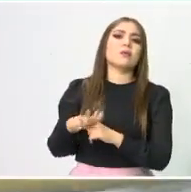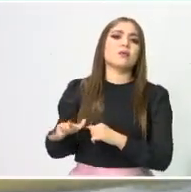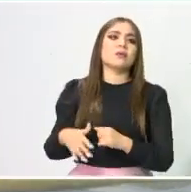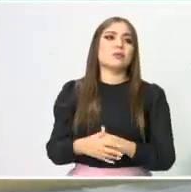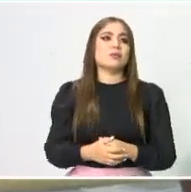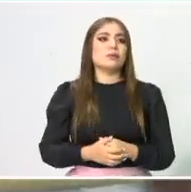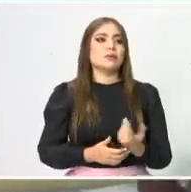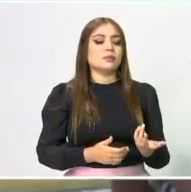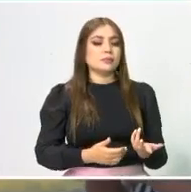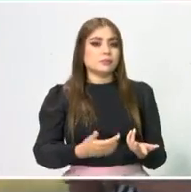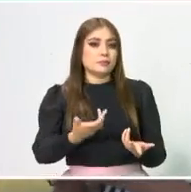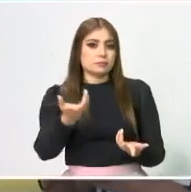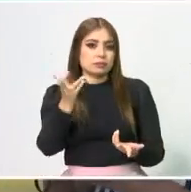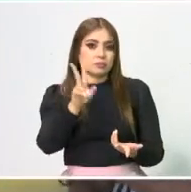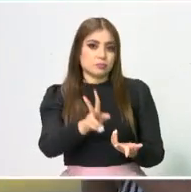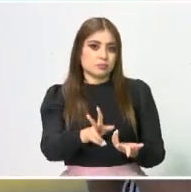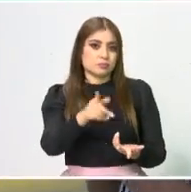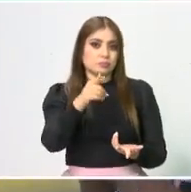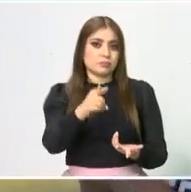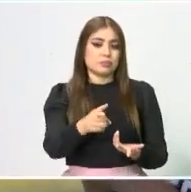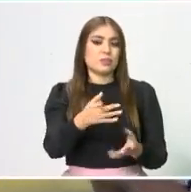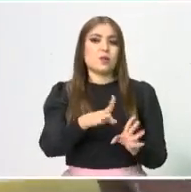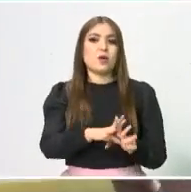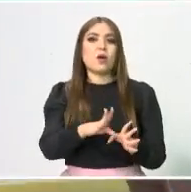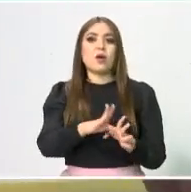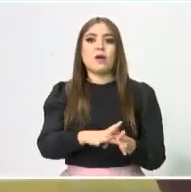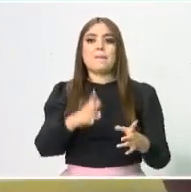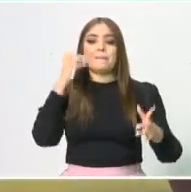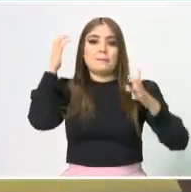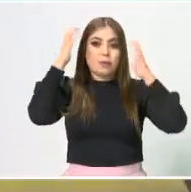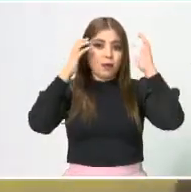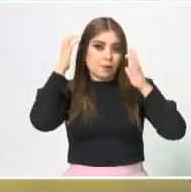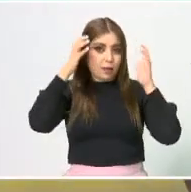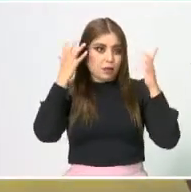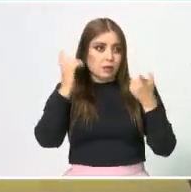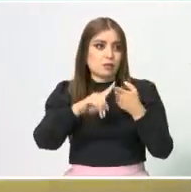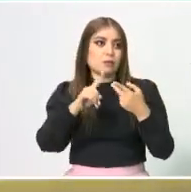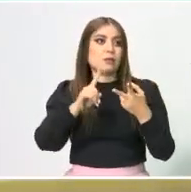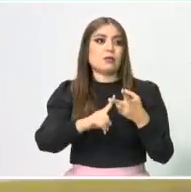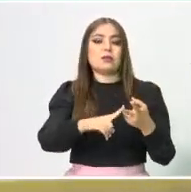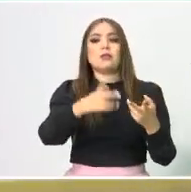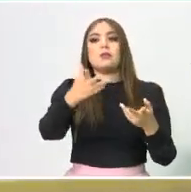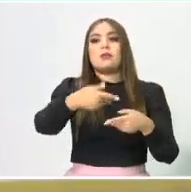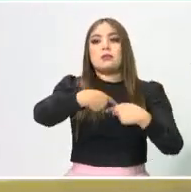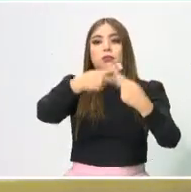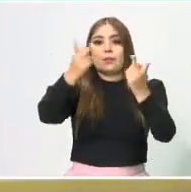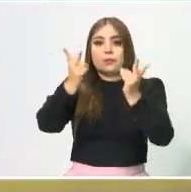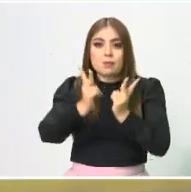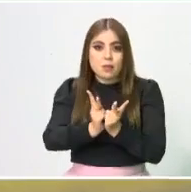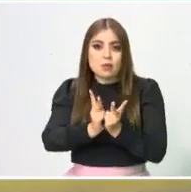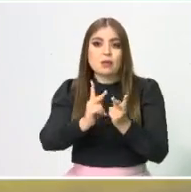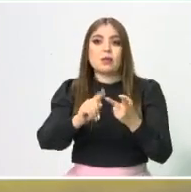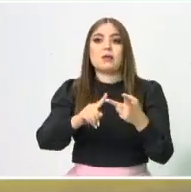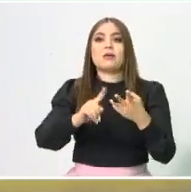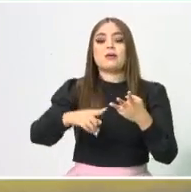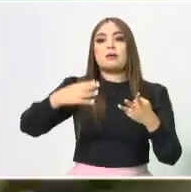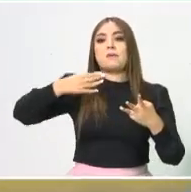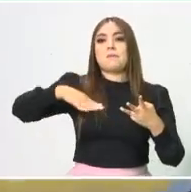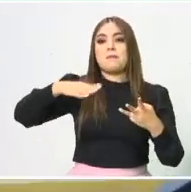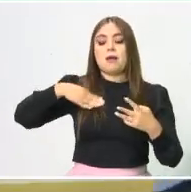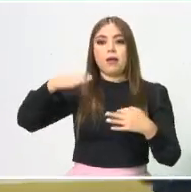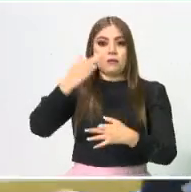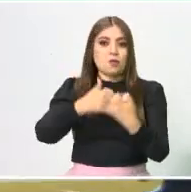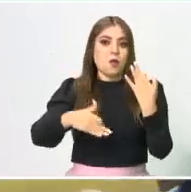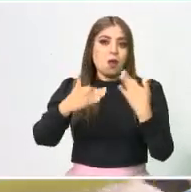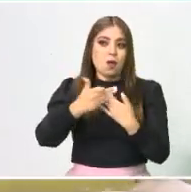situación? Pues más que nada la higiene personal, los trastes, el baño, en todo. Para